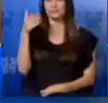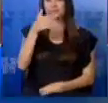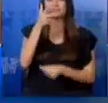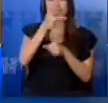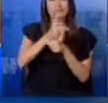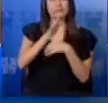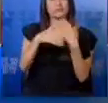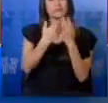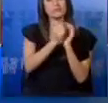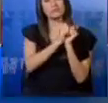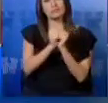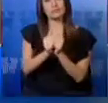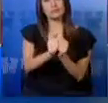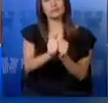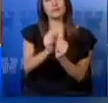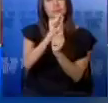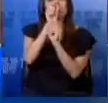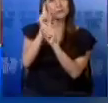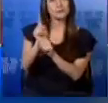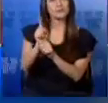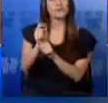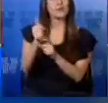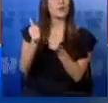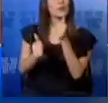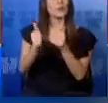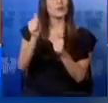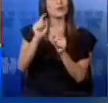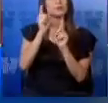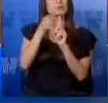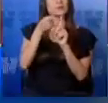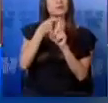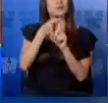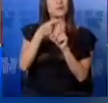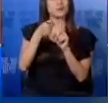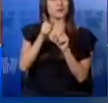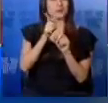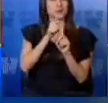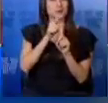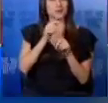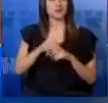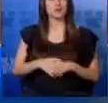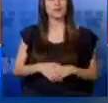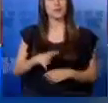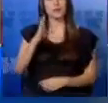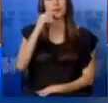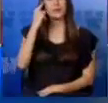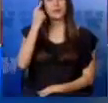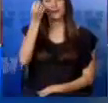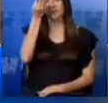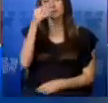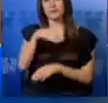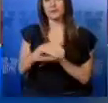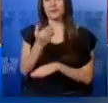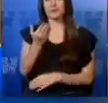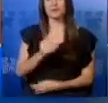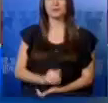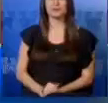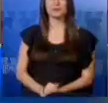al mandatario y le preguntamos cuál fue el primer punto donde estuvo el jefe de Estado. Buenas tardes,